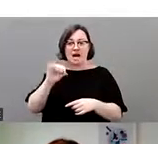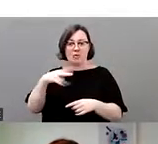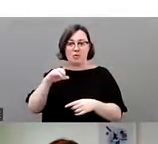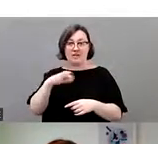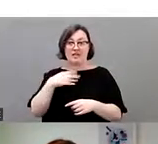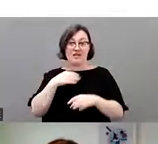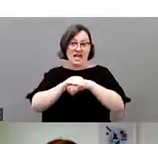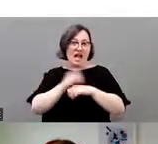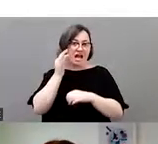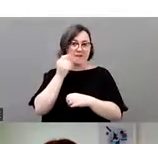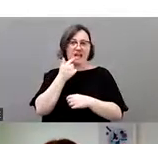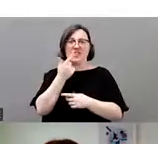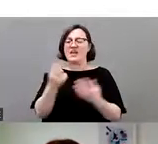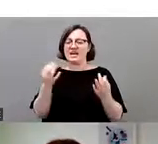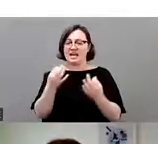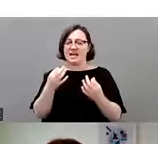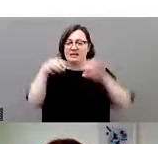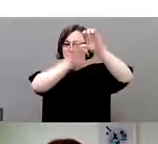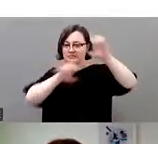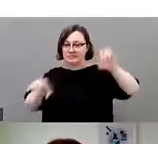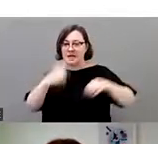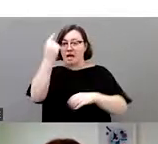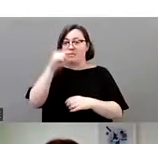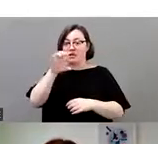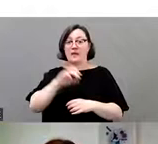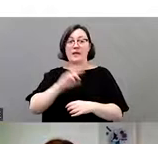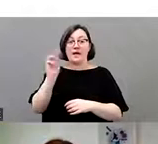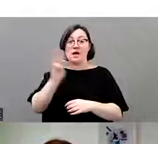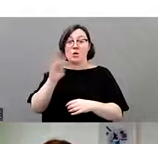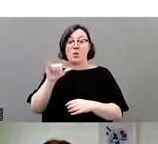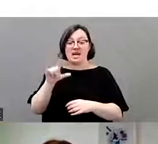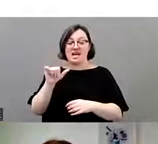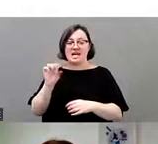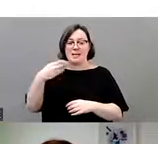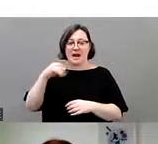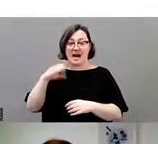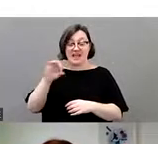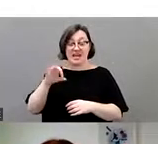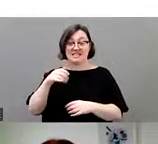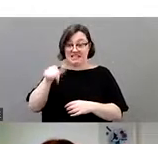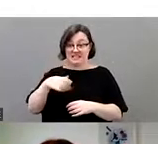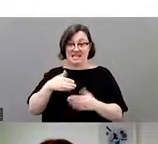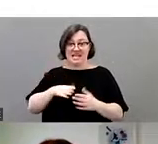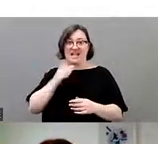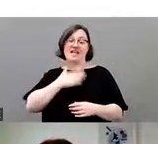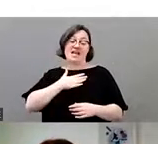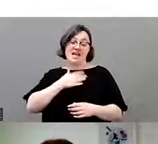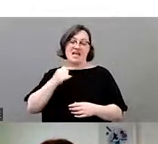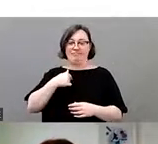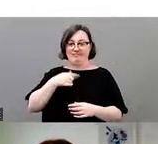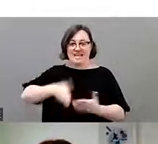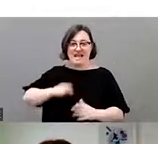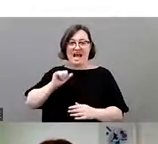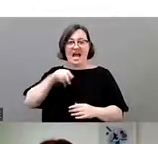amiga, lo tiene puesto el picto de Willy Bárcenas, entonces tiene puesto a Anne le gusta a Willy, que no se ve,